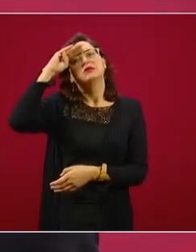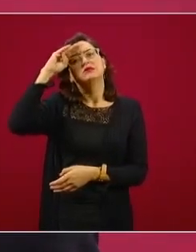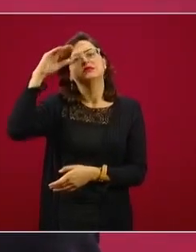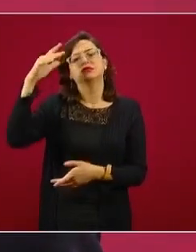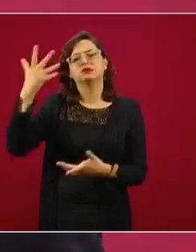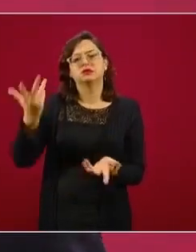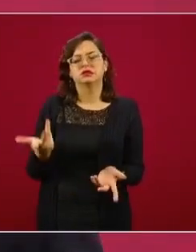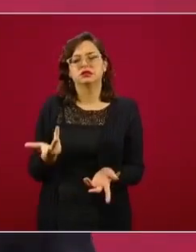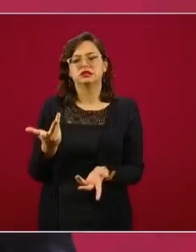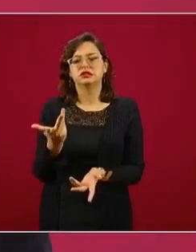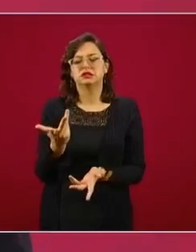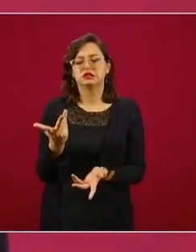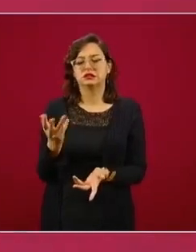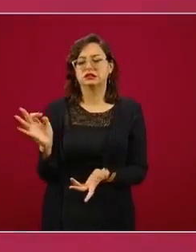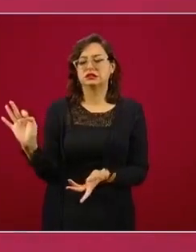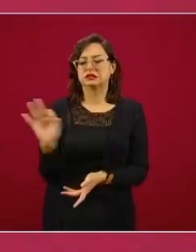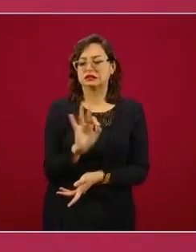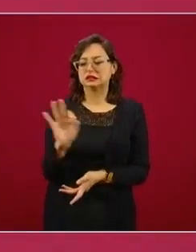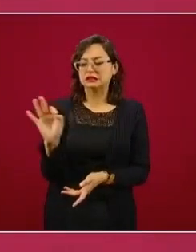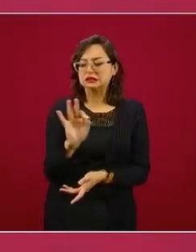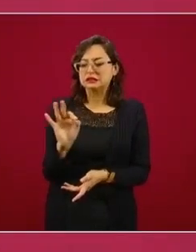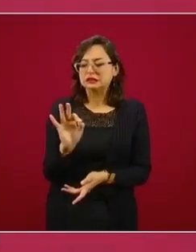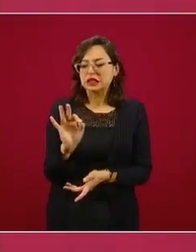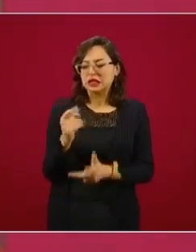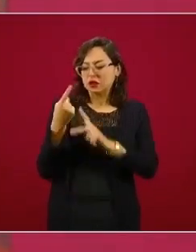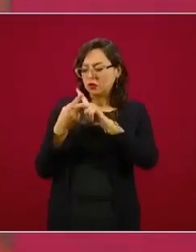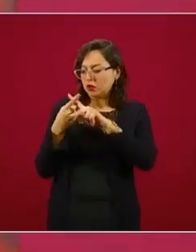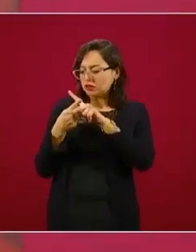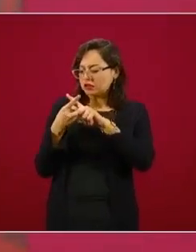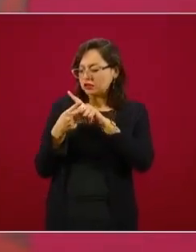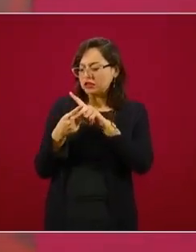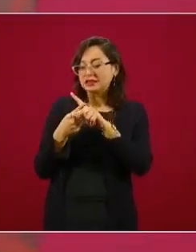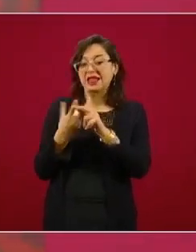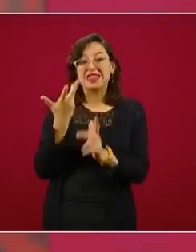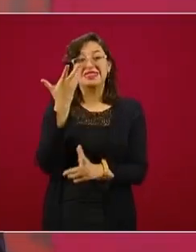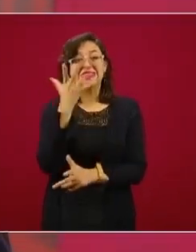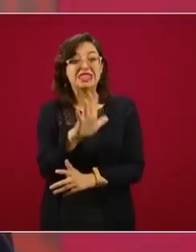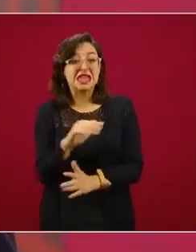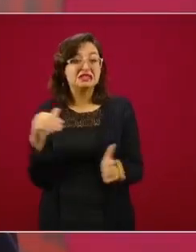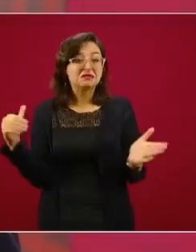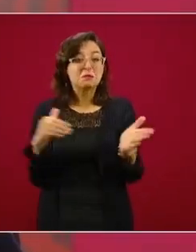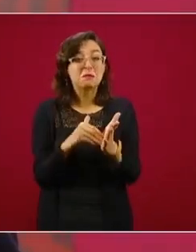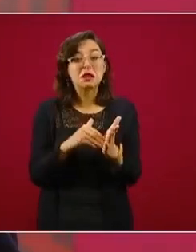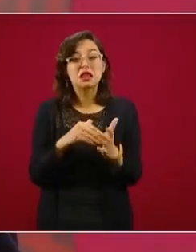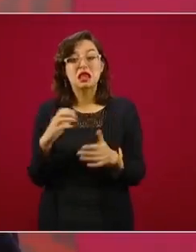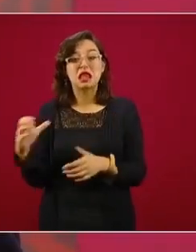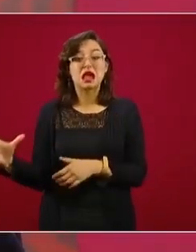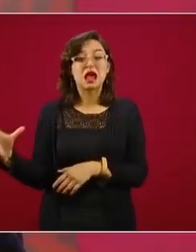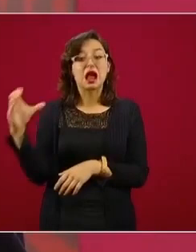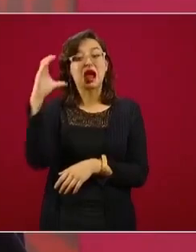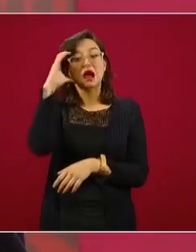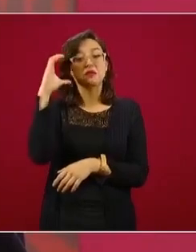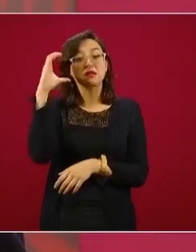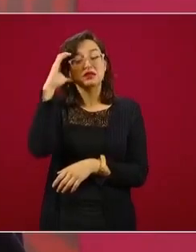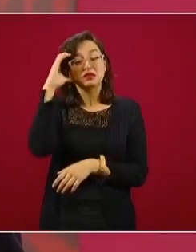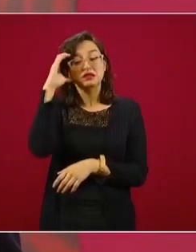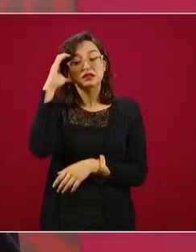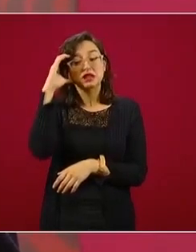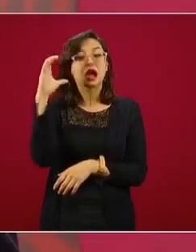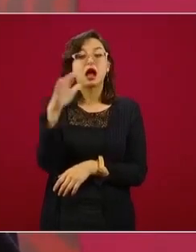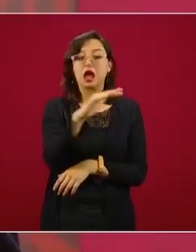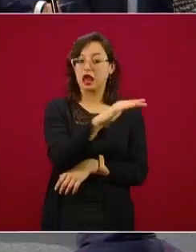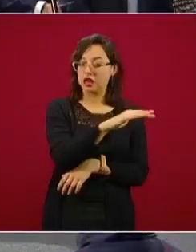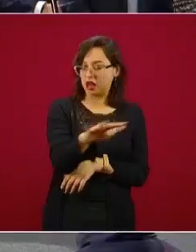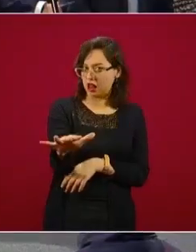se podían necesitar, si mal no recuerdo, 10,000 camas de hospitalización